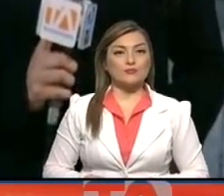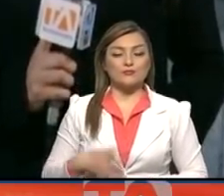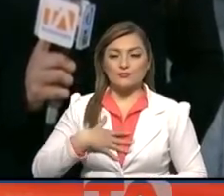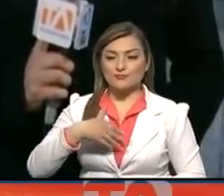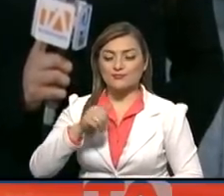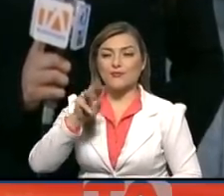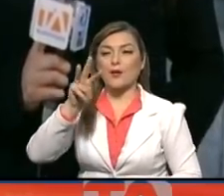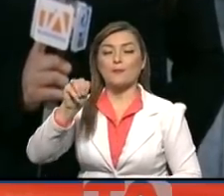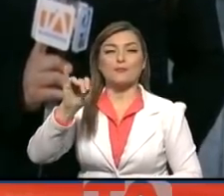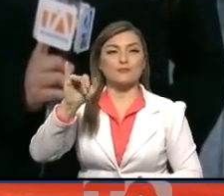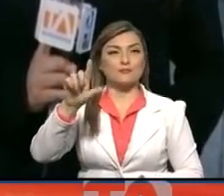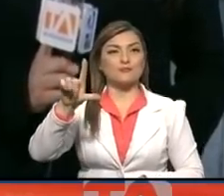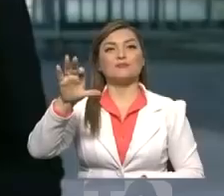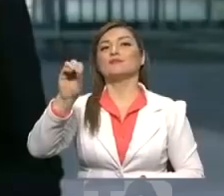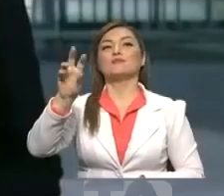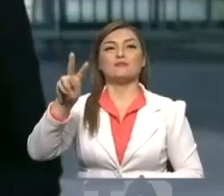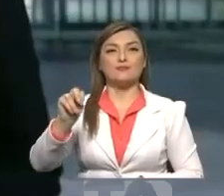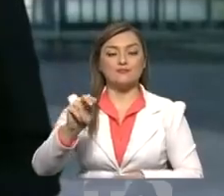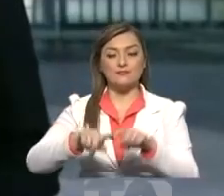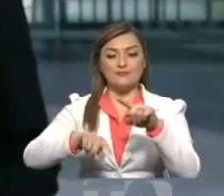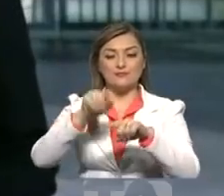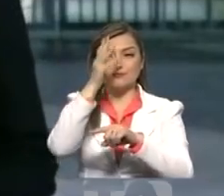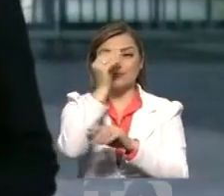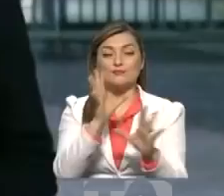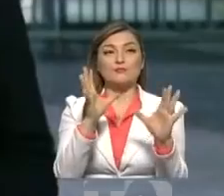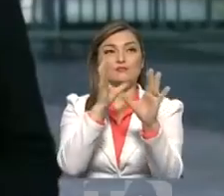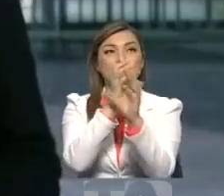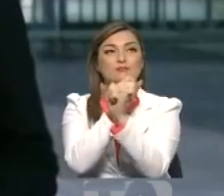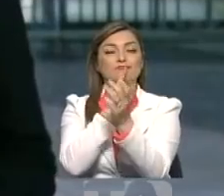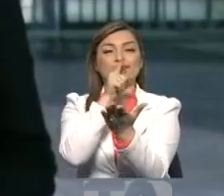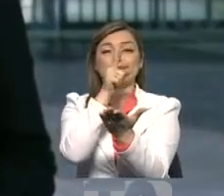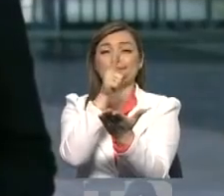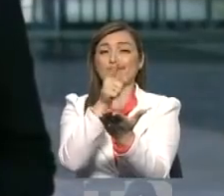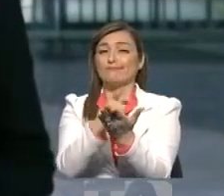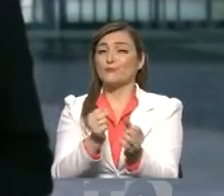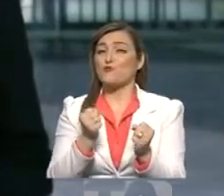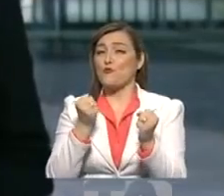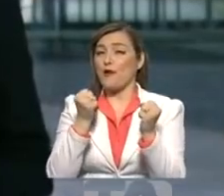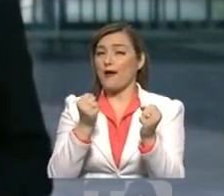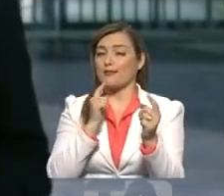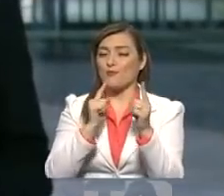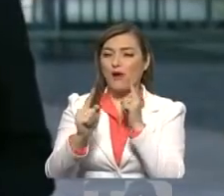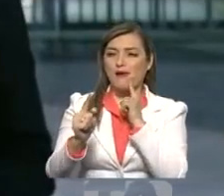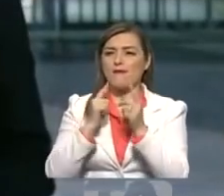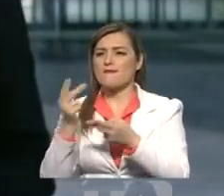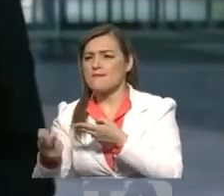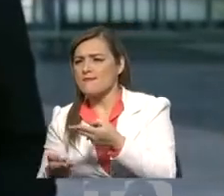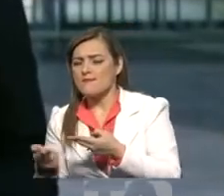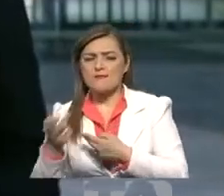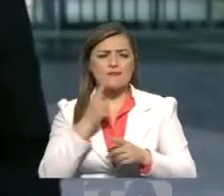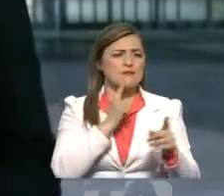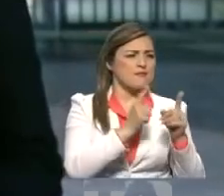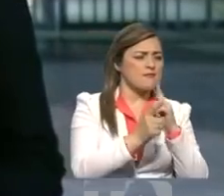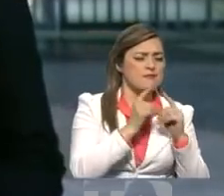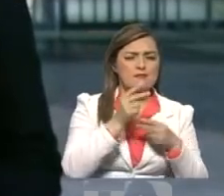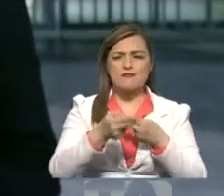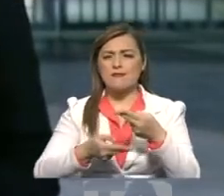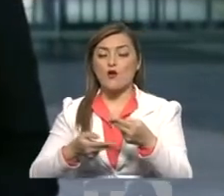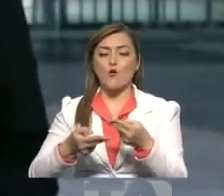¿Qué tal, Milton? Amigos, ¿cómo están? Muy buenas noches. Bien lo dices, intensas conversaciones, intensas negociaciones en cada